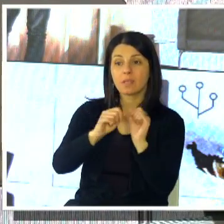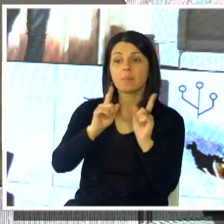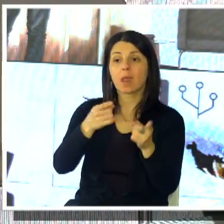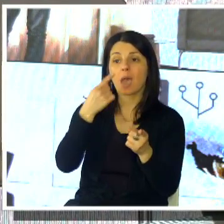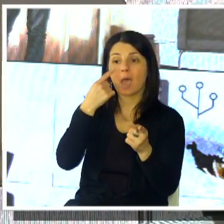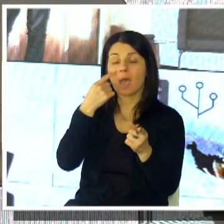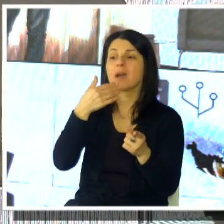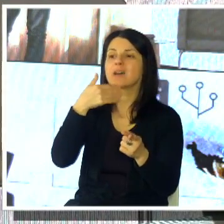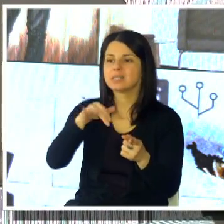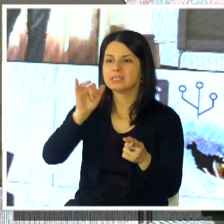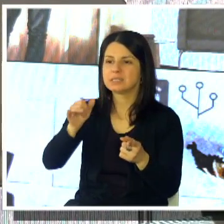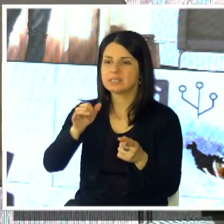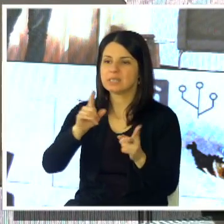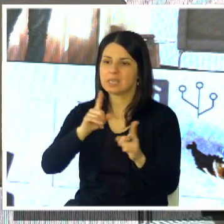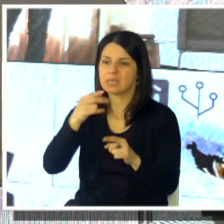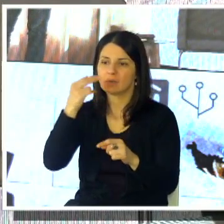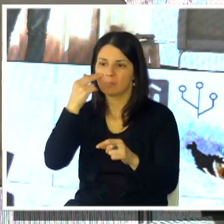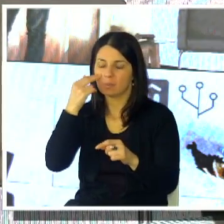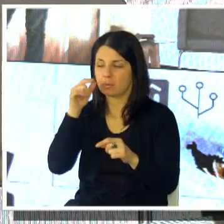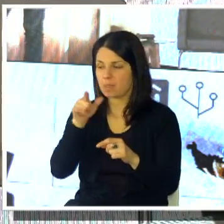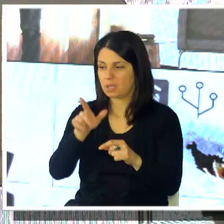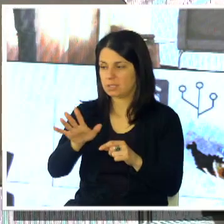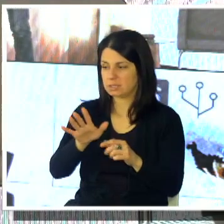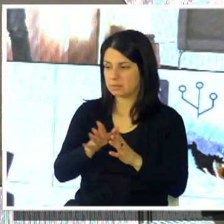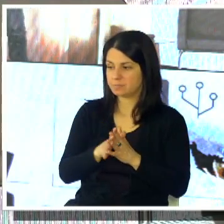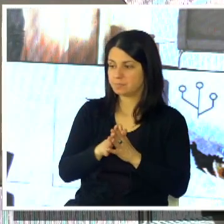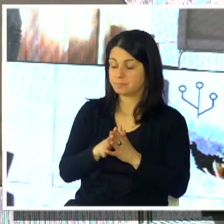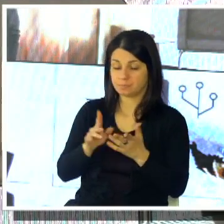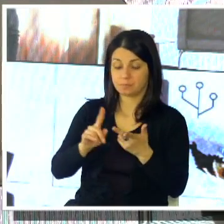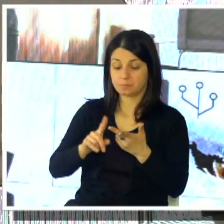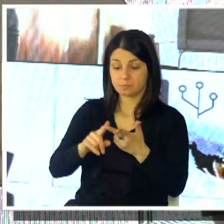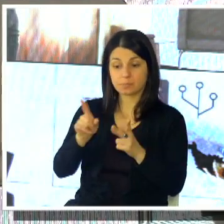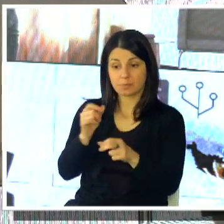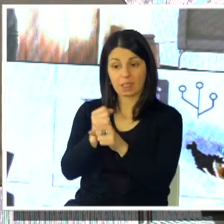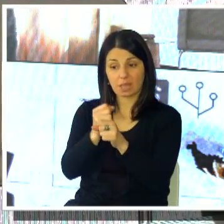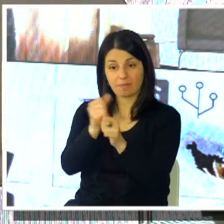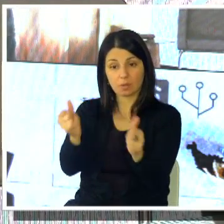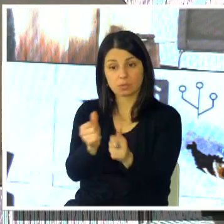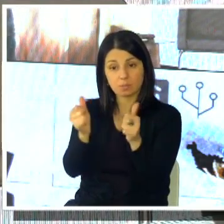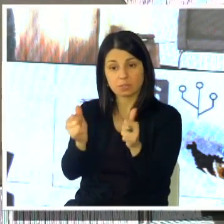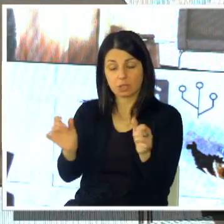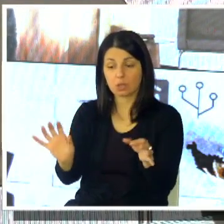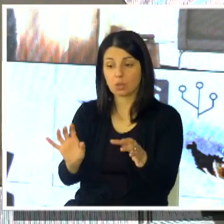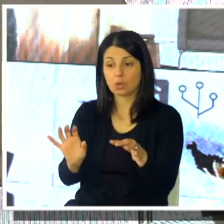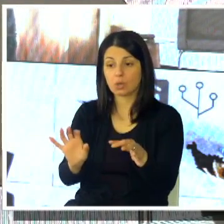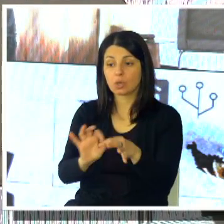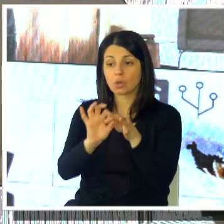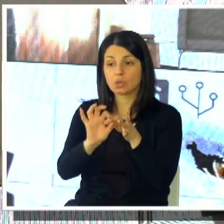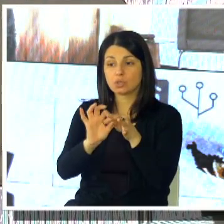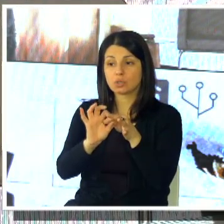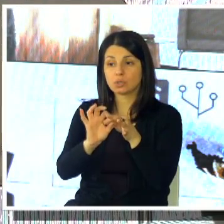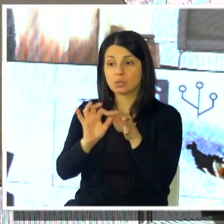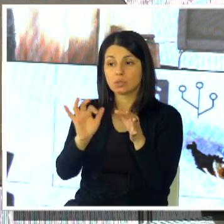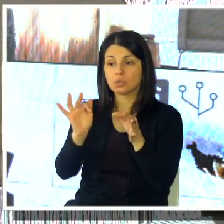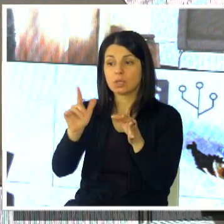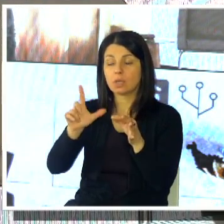de entender si hay algún efecto de ese tipo. Y otro trabajo que estamos comenzando también es la conexión de los pluviógrafos que tiene la